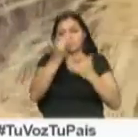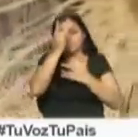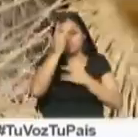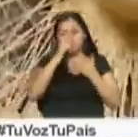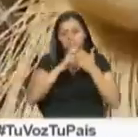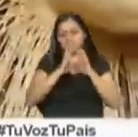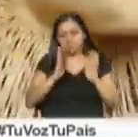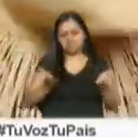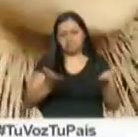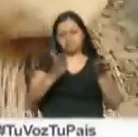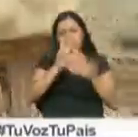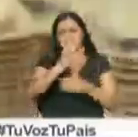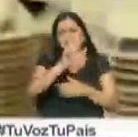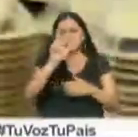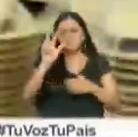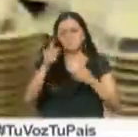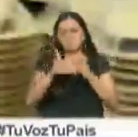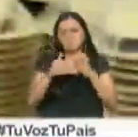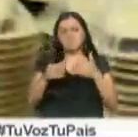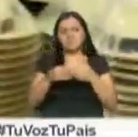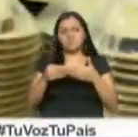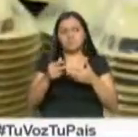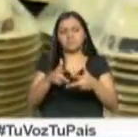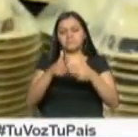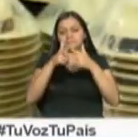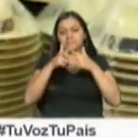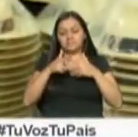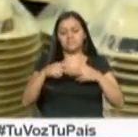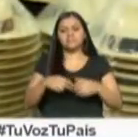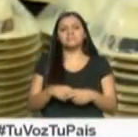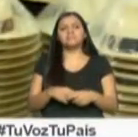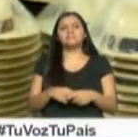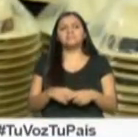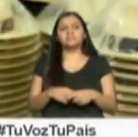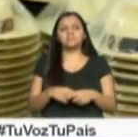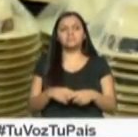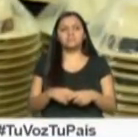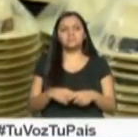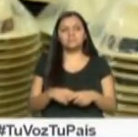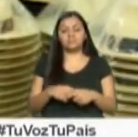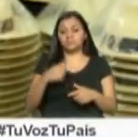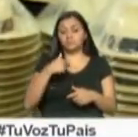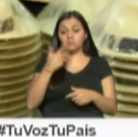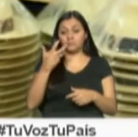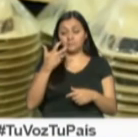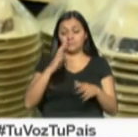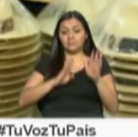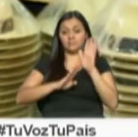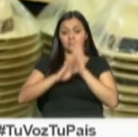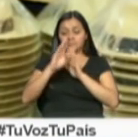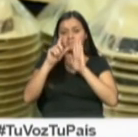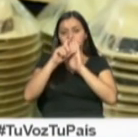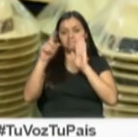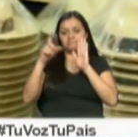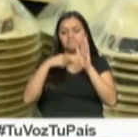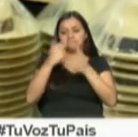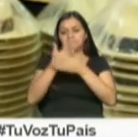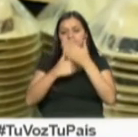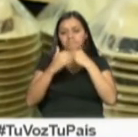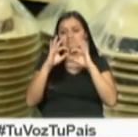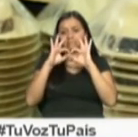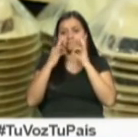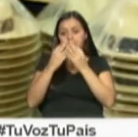33 mil dólares. Sueño es dar más salir adelante en la empresa con todos mis hijos y